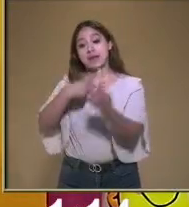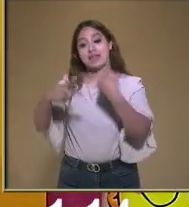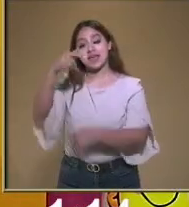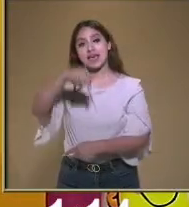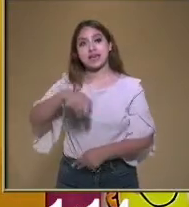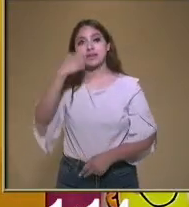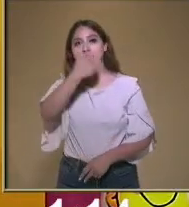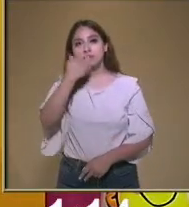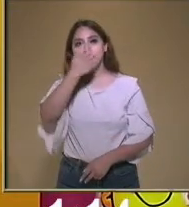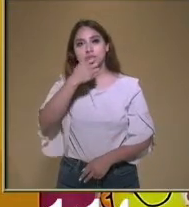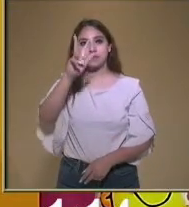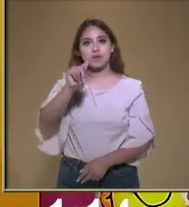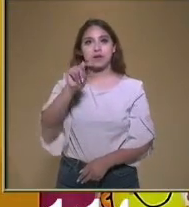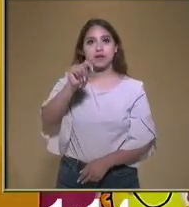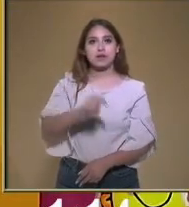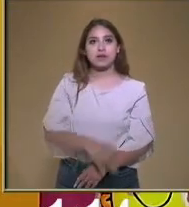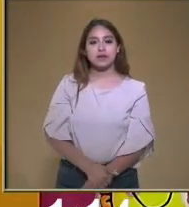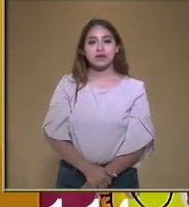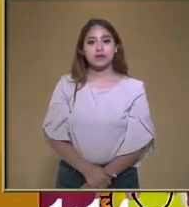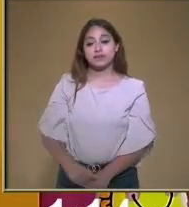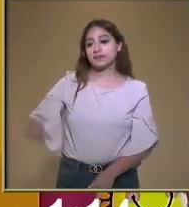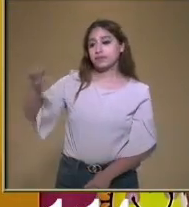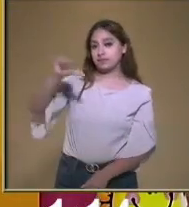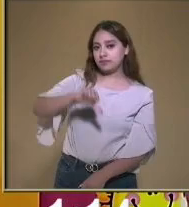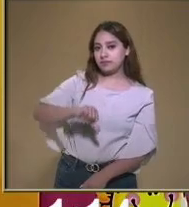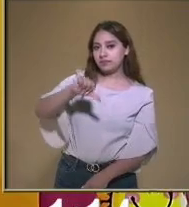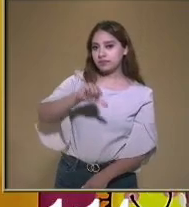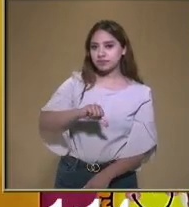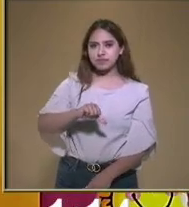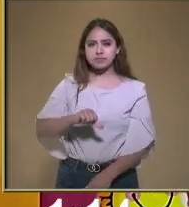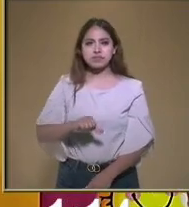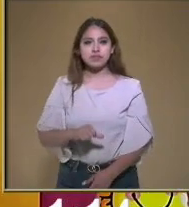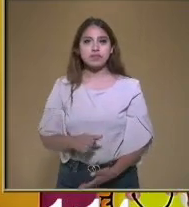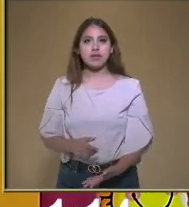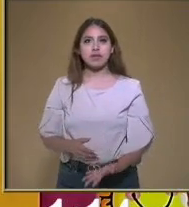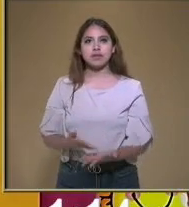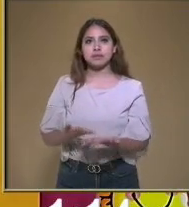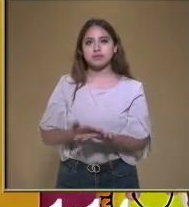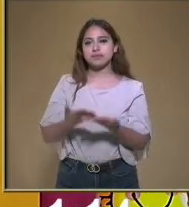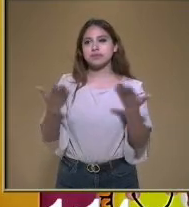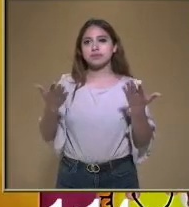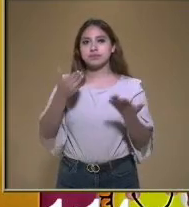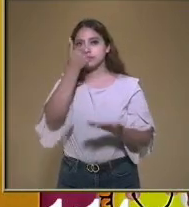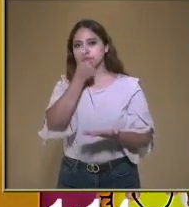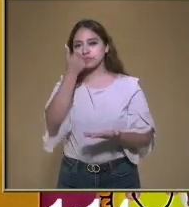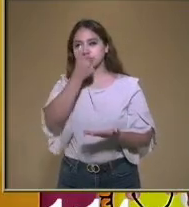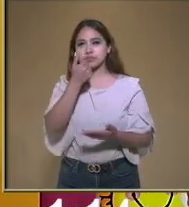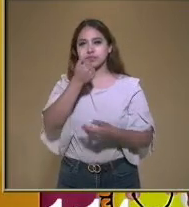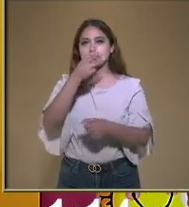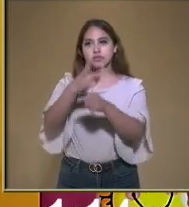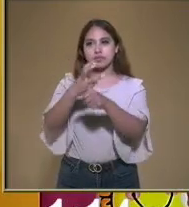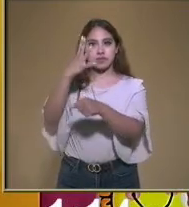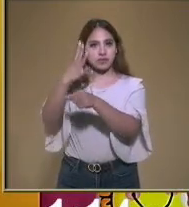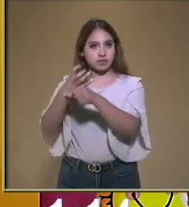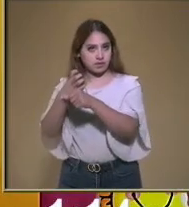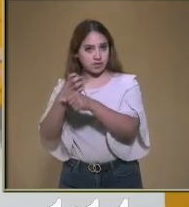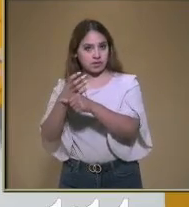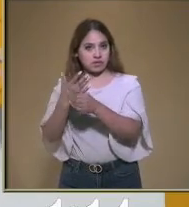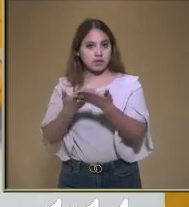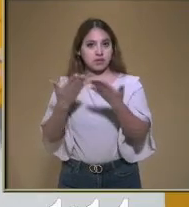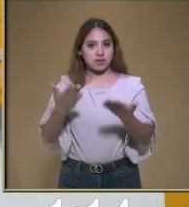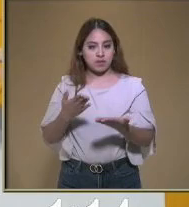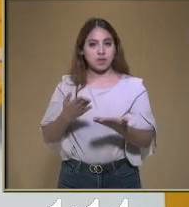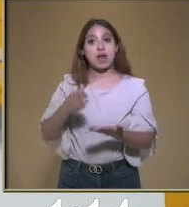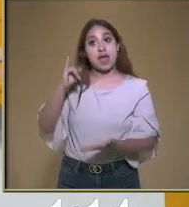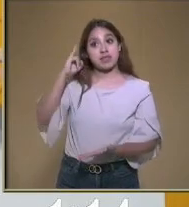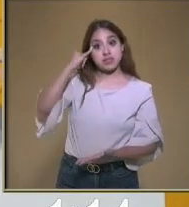Escuela TV. Y pues el día de hoy toca el turno para los alumnos de tercero y cuarto grado con la clase de lengua indígena. Yo